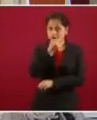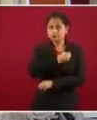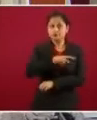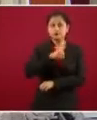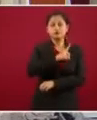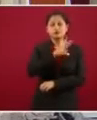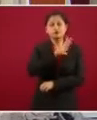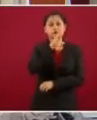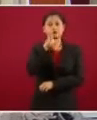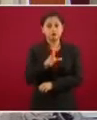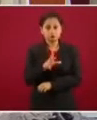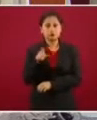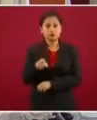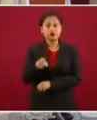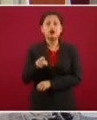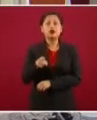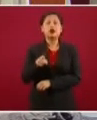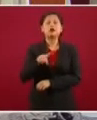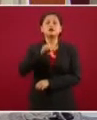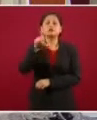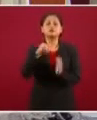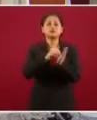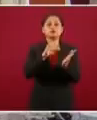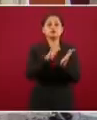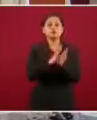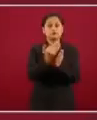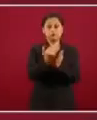Consejo de Salubridad General en forma unánime